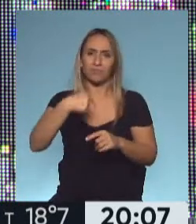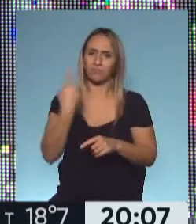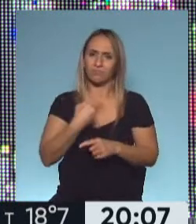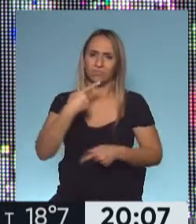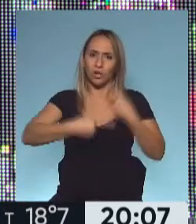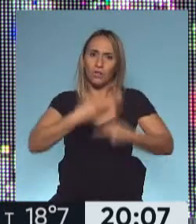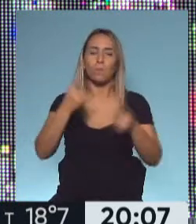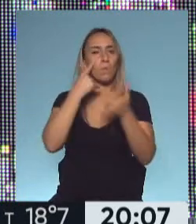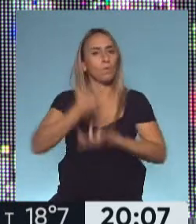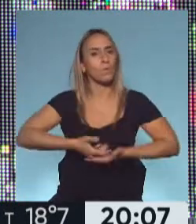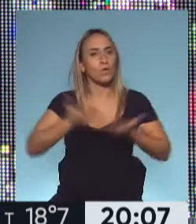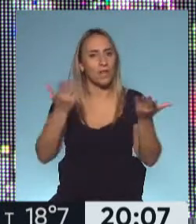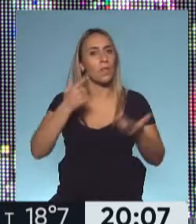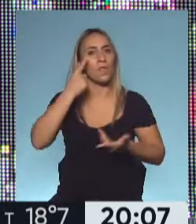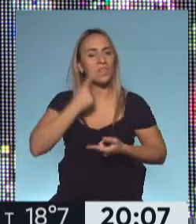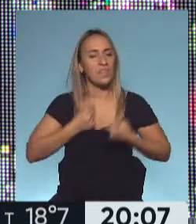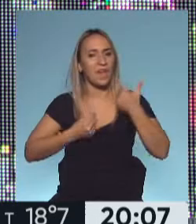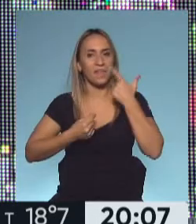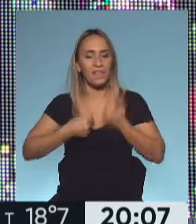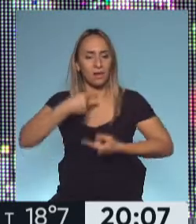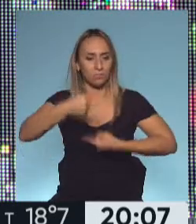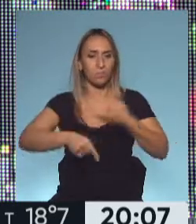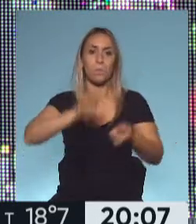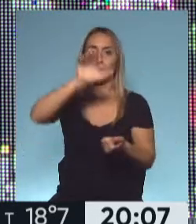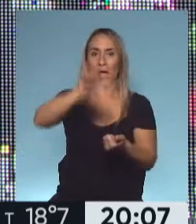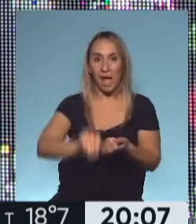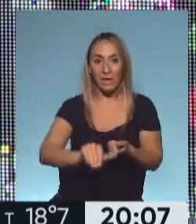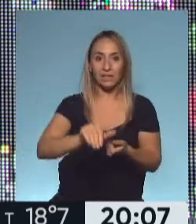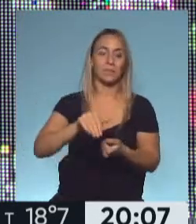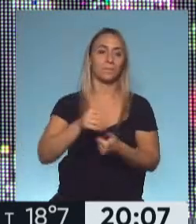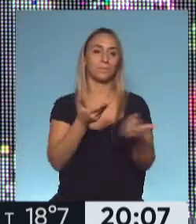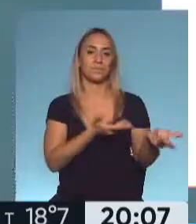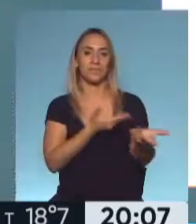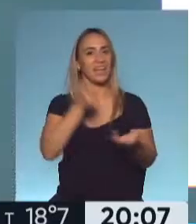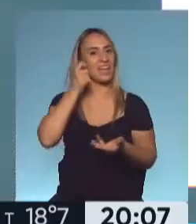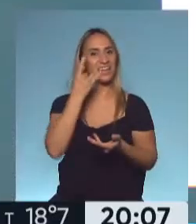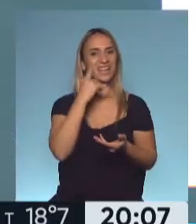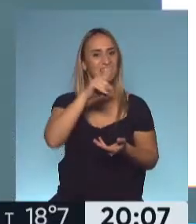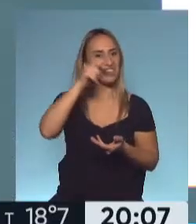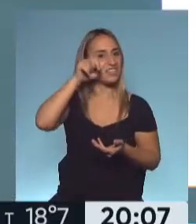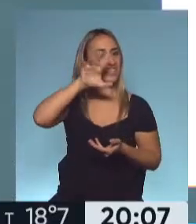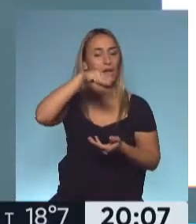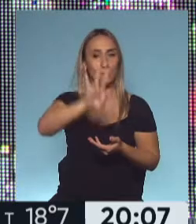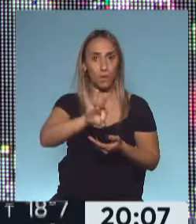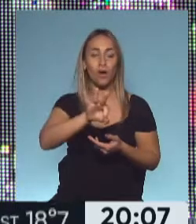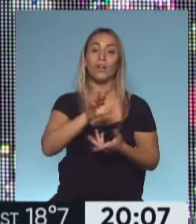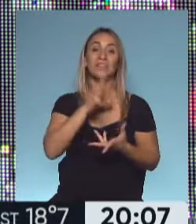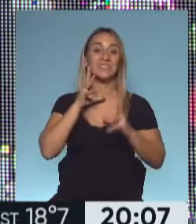y que aquí día a día, martes a martes, Guillermo Meredith, secretario de la pequeña y mediana empresa y emprendedores